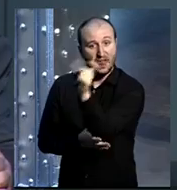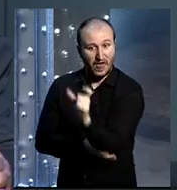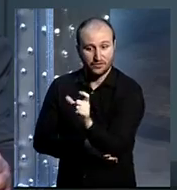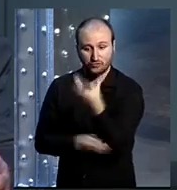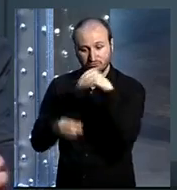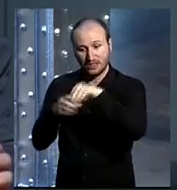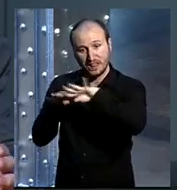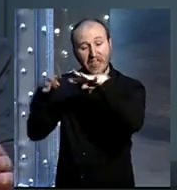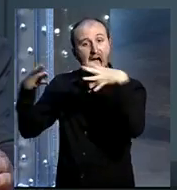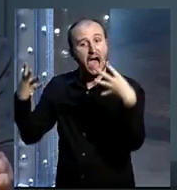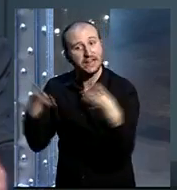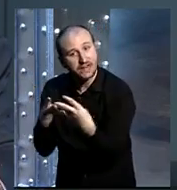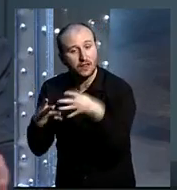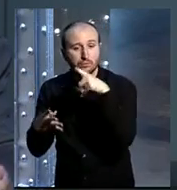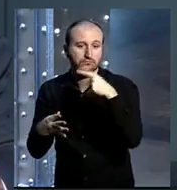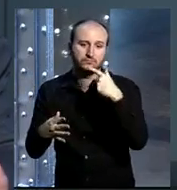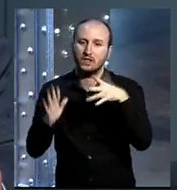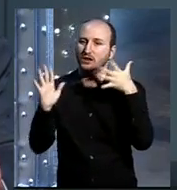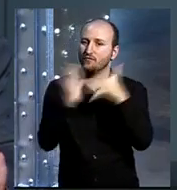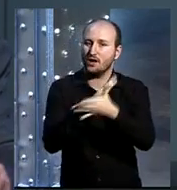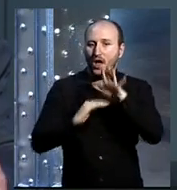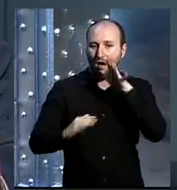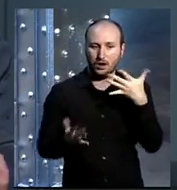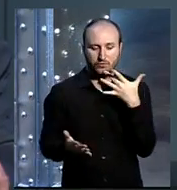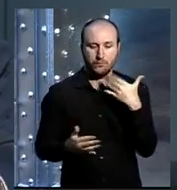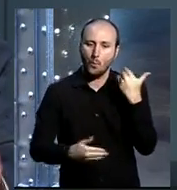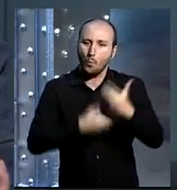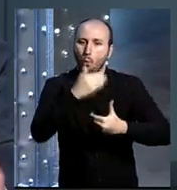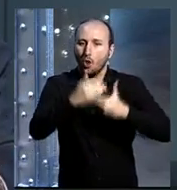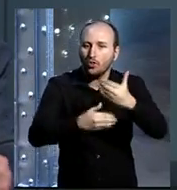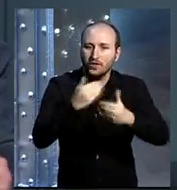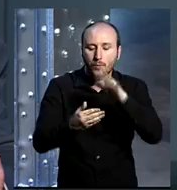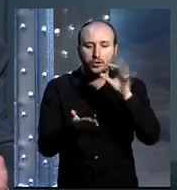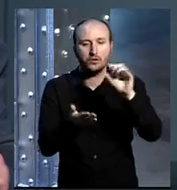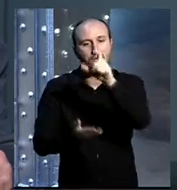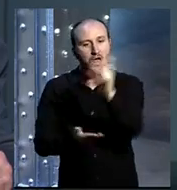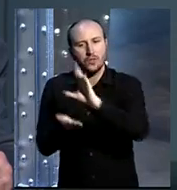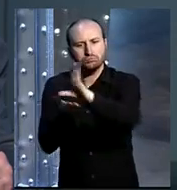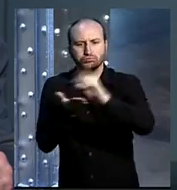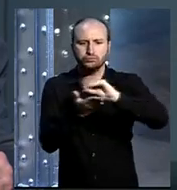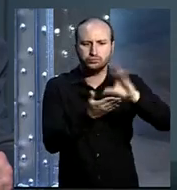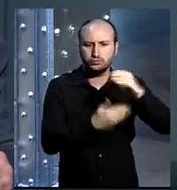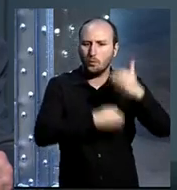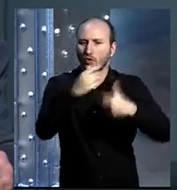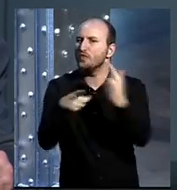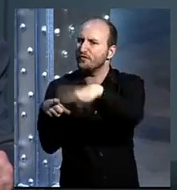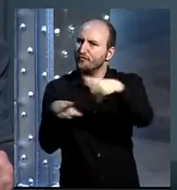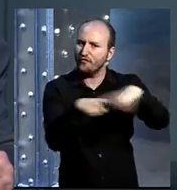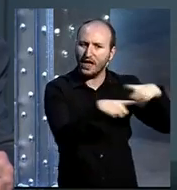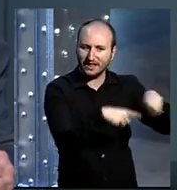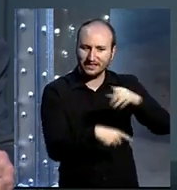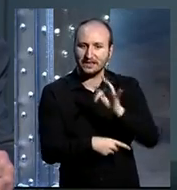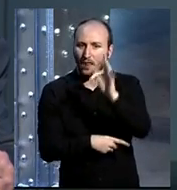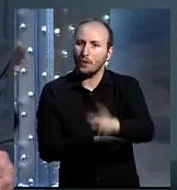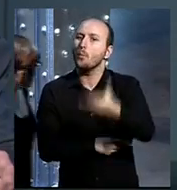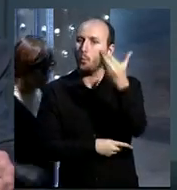en la red, pues lo que conlleva es a que haya oportunidades de proceso de tratamiento, de recogida de tratamientos muy relevantes,